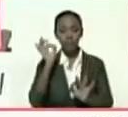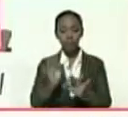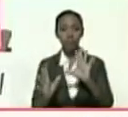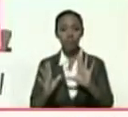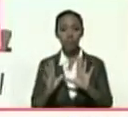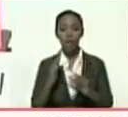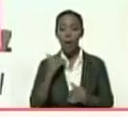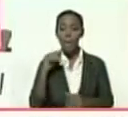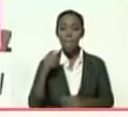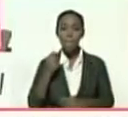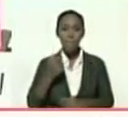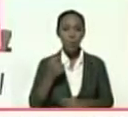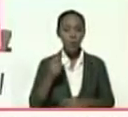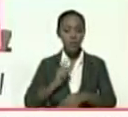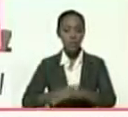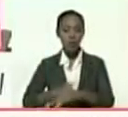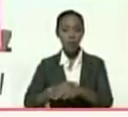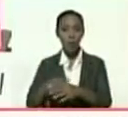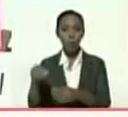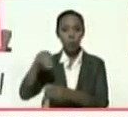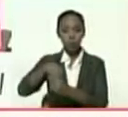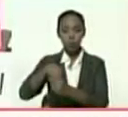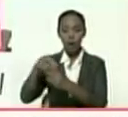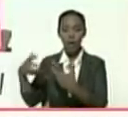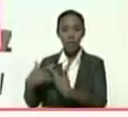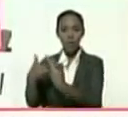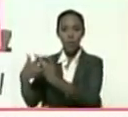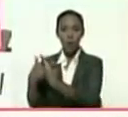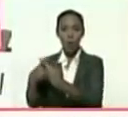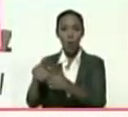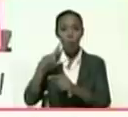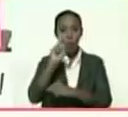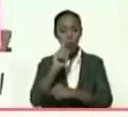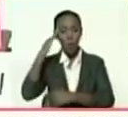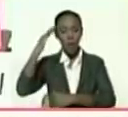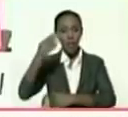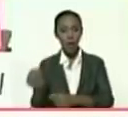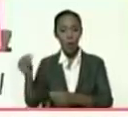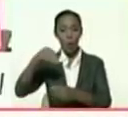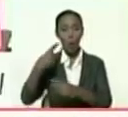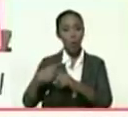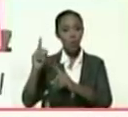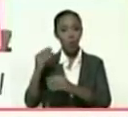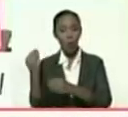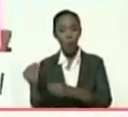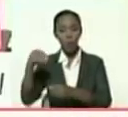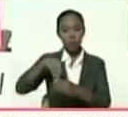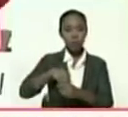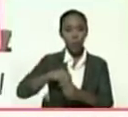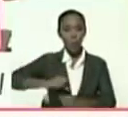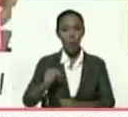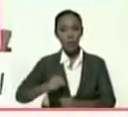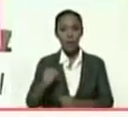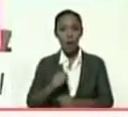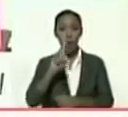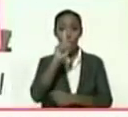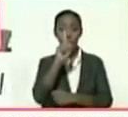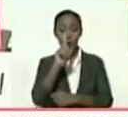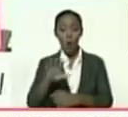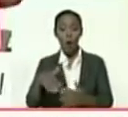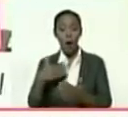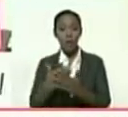muy poco tiempo en Estados Unidos, uno como agregado militar y el otro como agregado policial en Estados Unidos. Uno hasta el